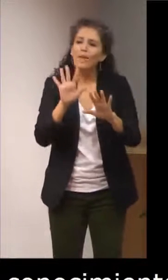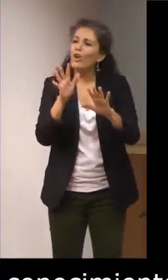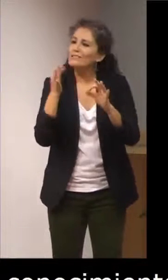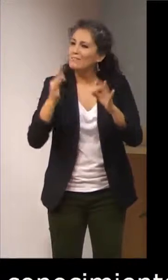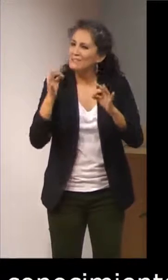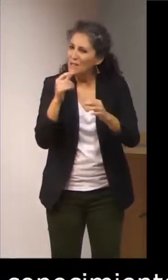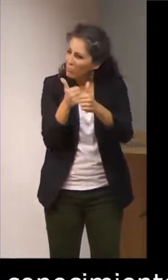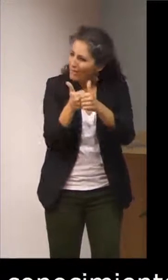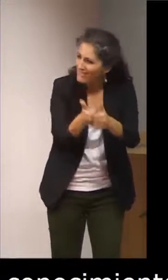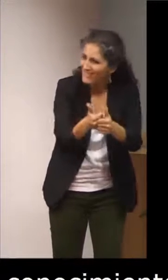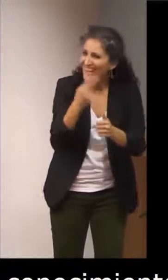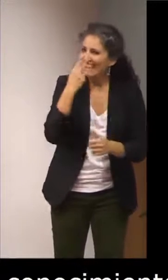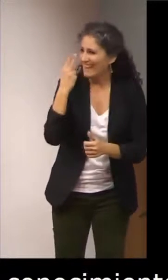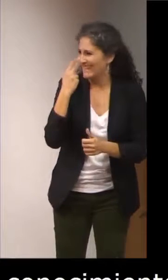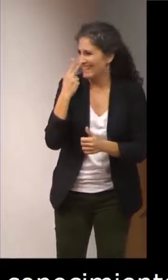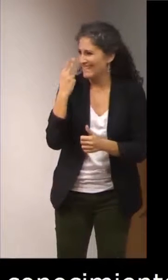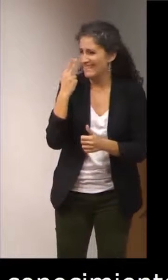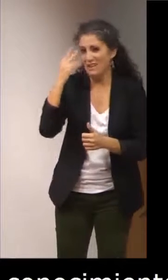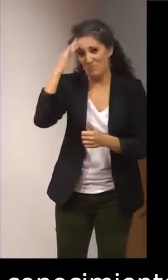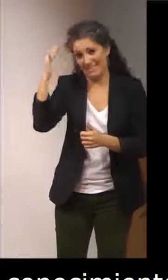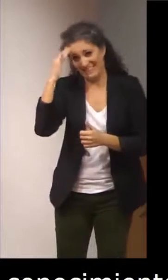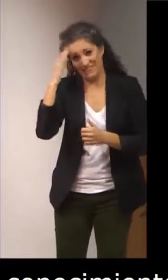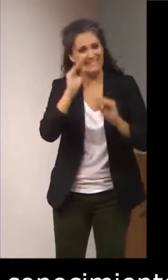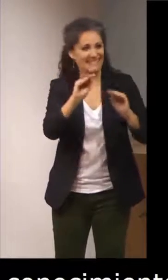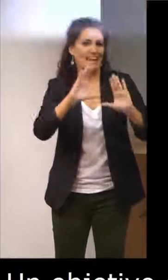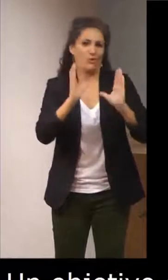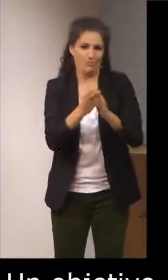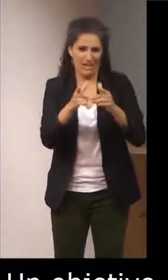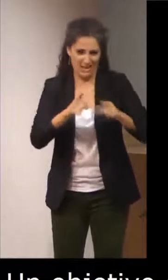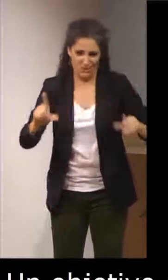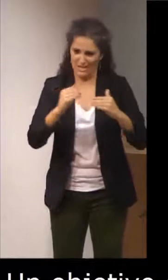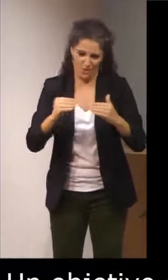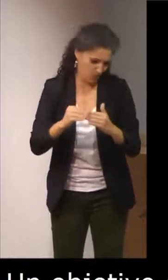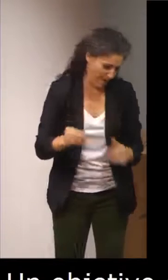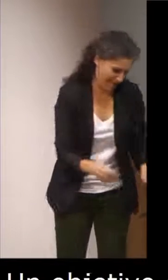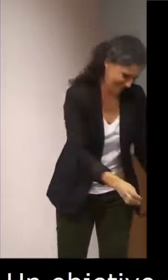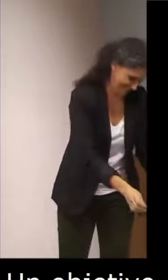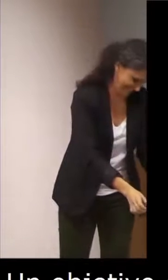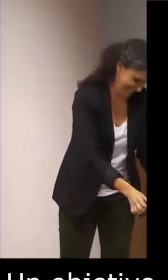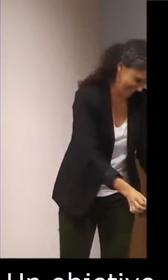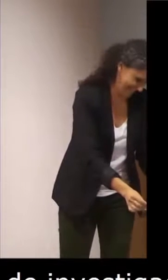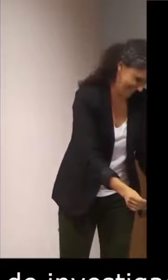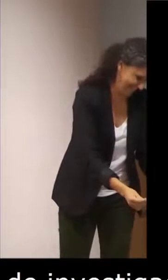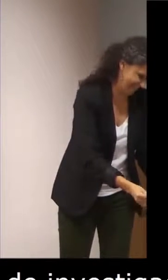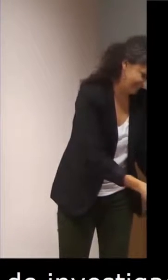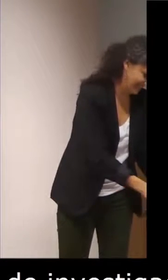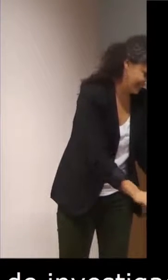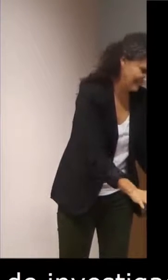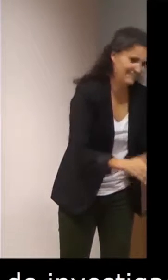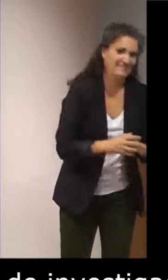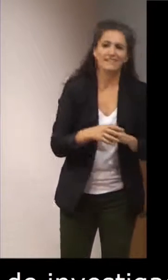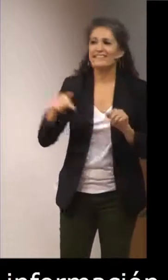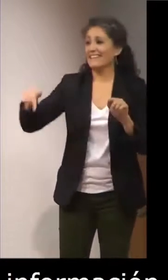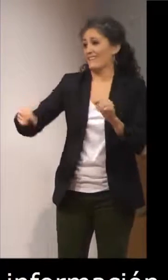investigación y de intercambio de información en los diferentes centros de investigación, siempre intentando